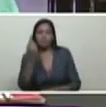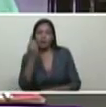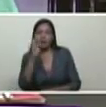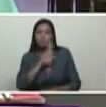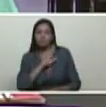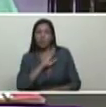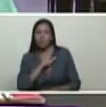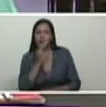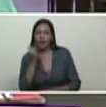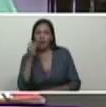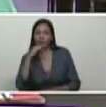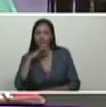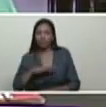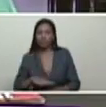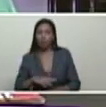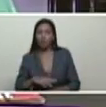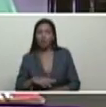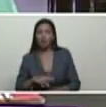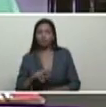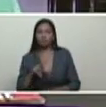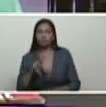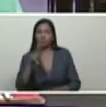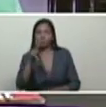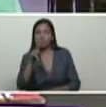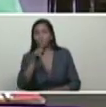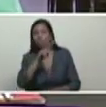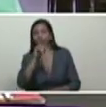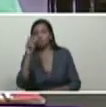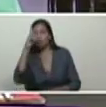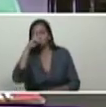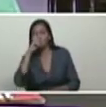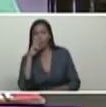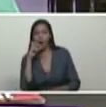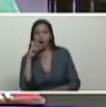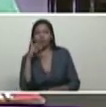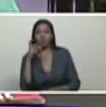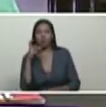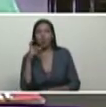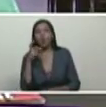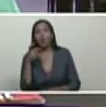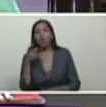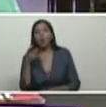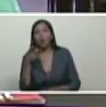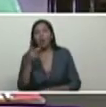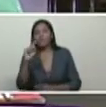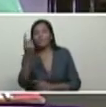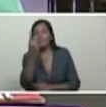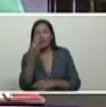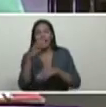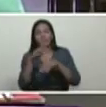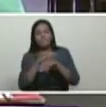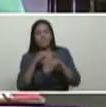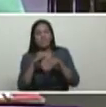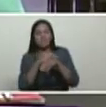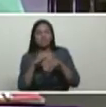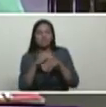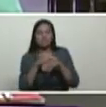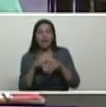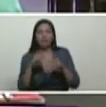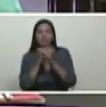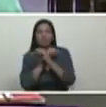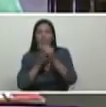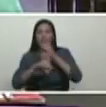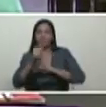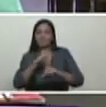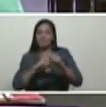jefe de la historia de nuestro país en 200 años de república. Fue la primera ministra de la defensa y de allí yo la mandé